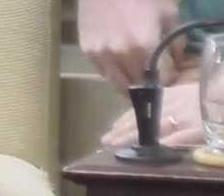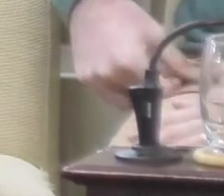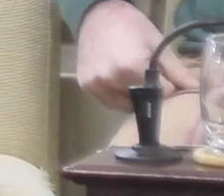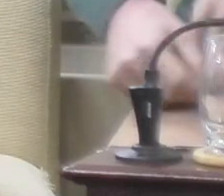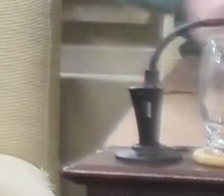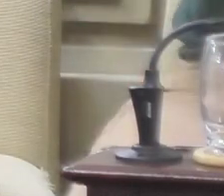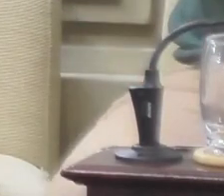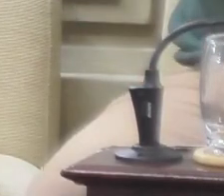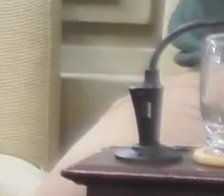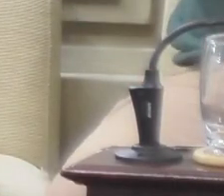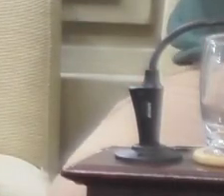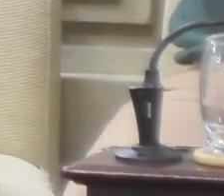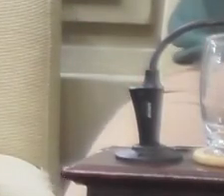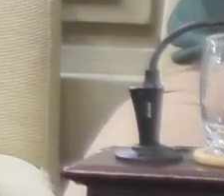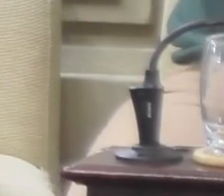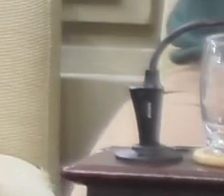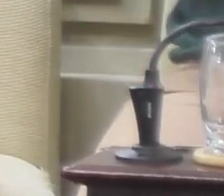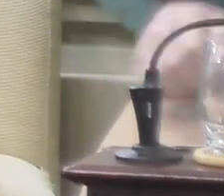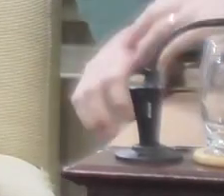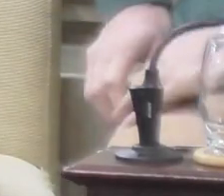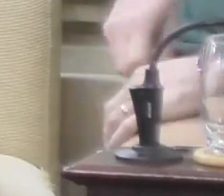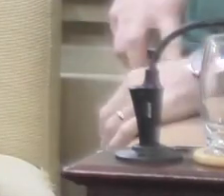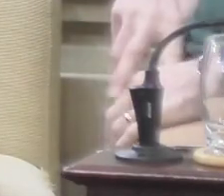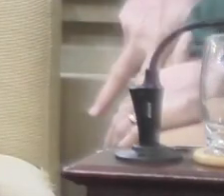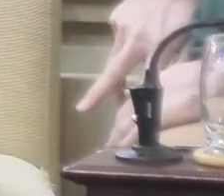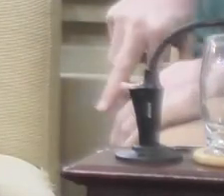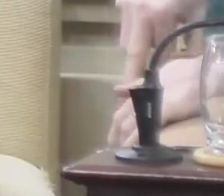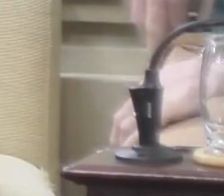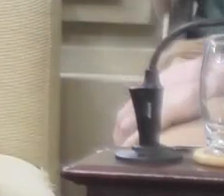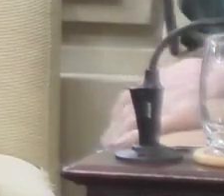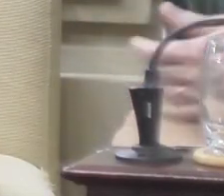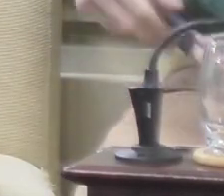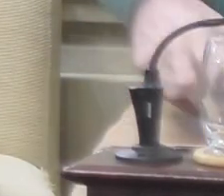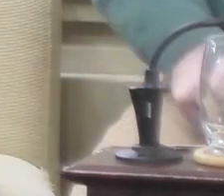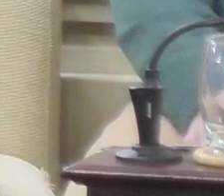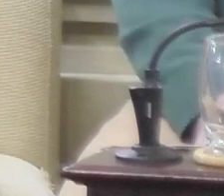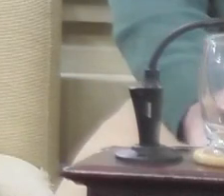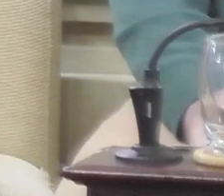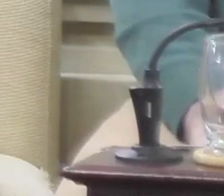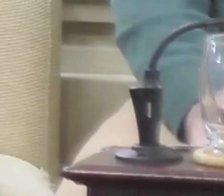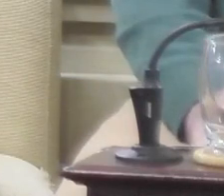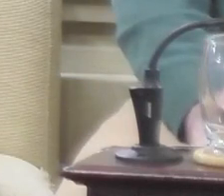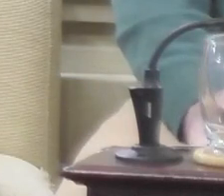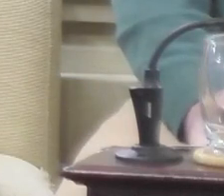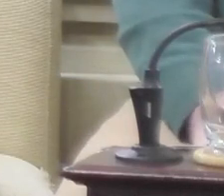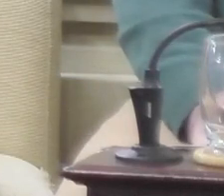negativo de nuestro bloque el bloque de mi familia pero me pedían que lo hiciera ahora lo hago ahora simplemente